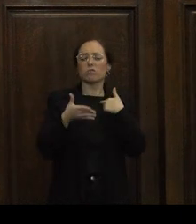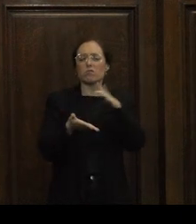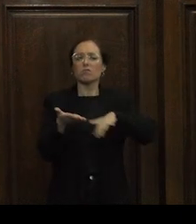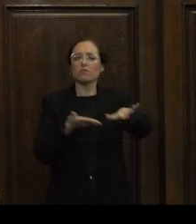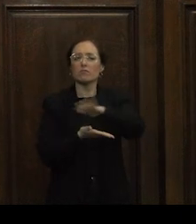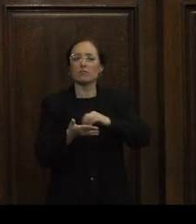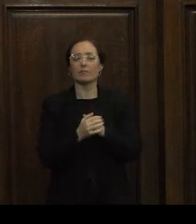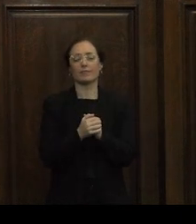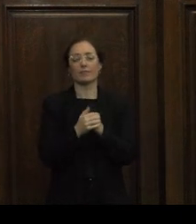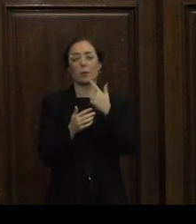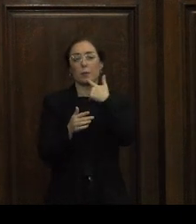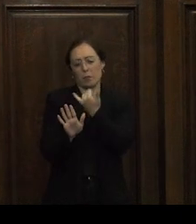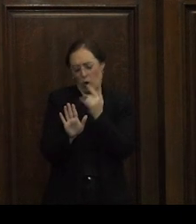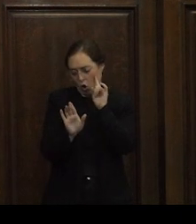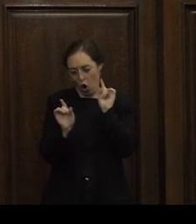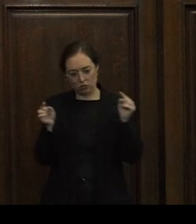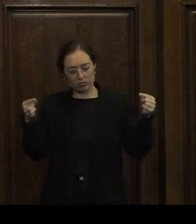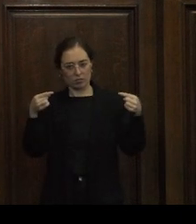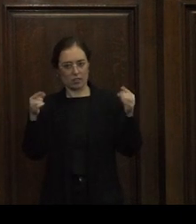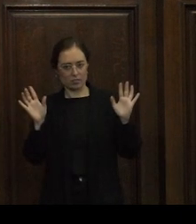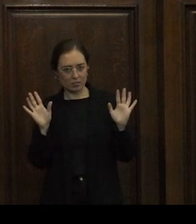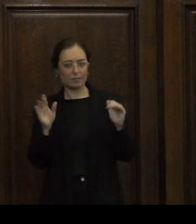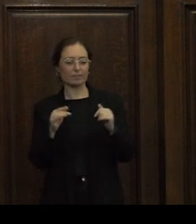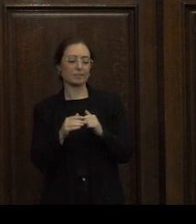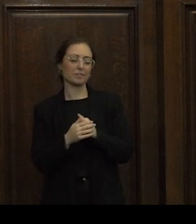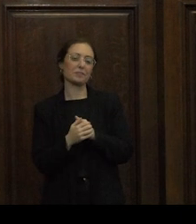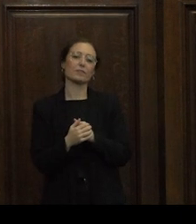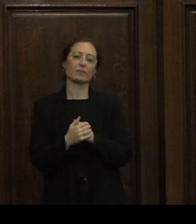O sea, parece una contradicción.